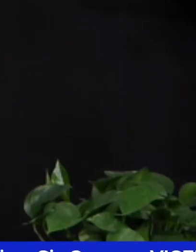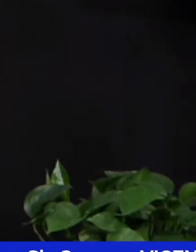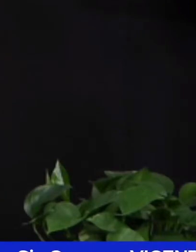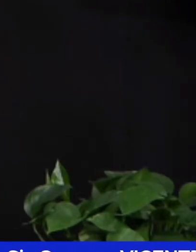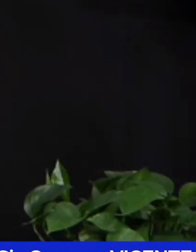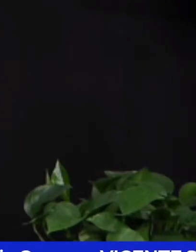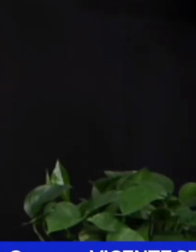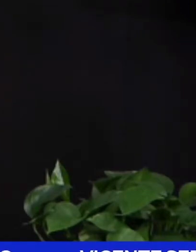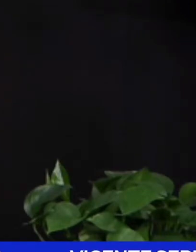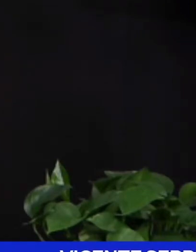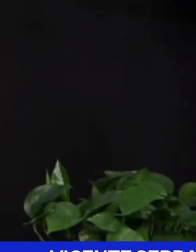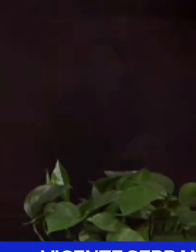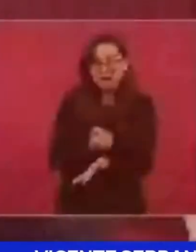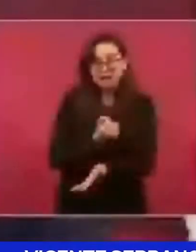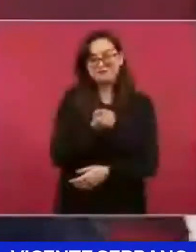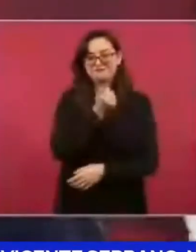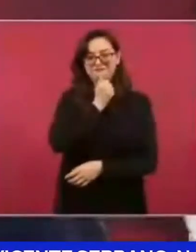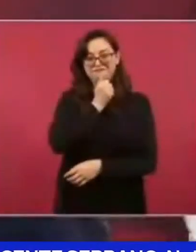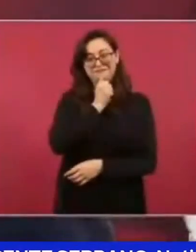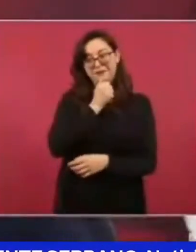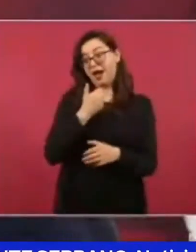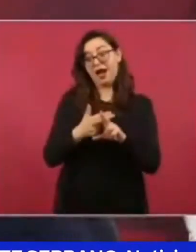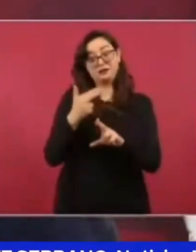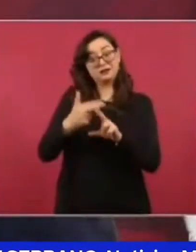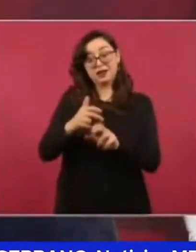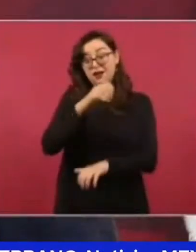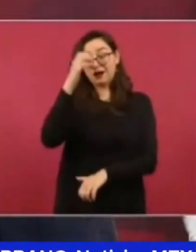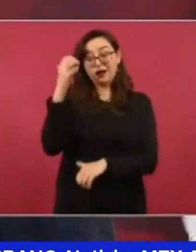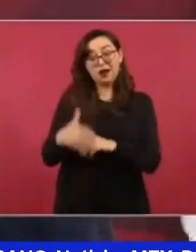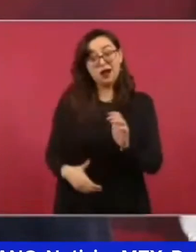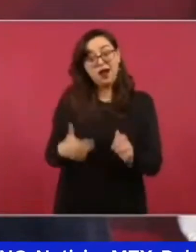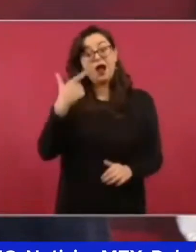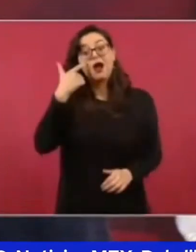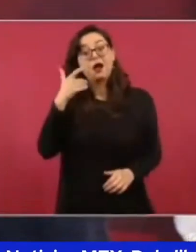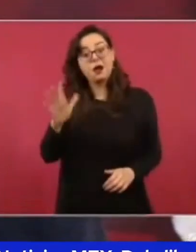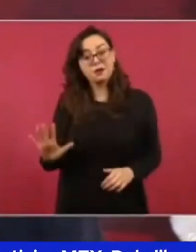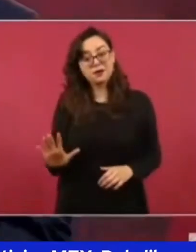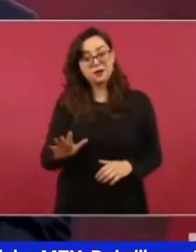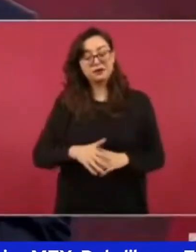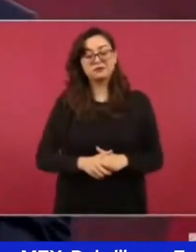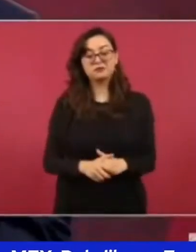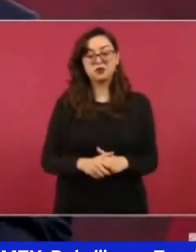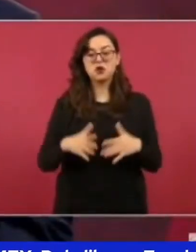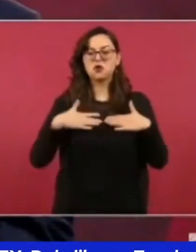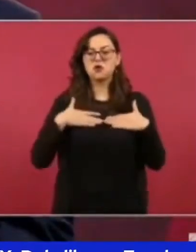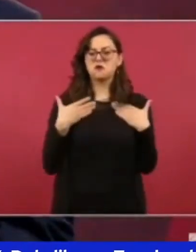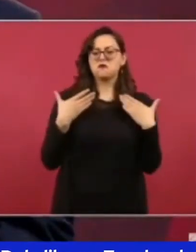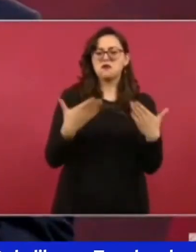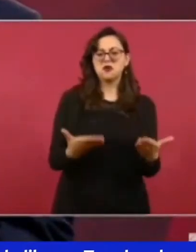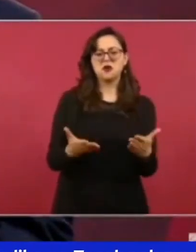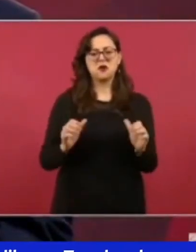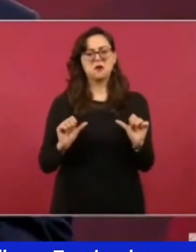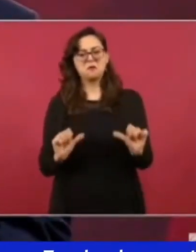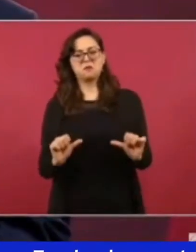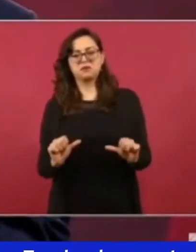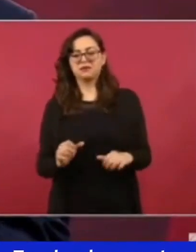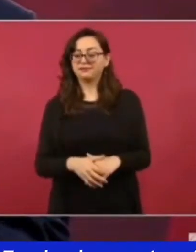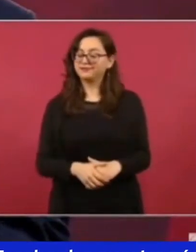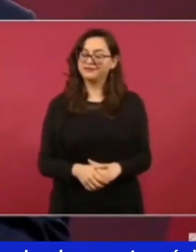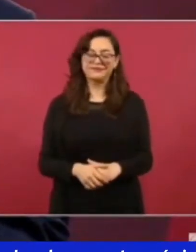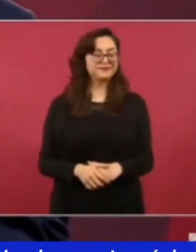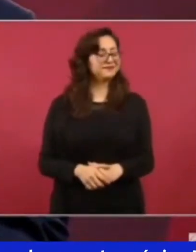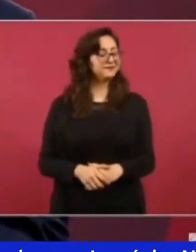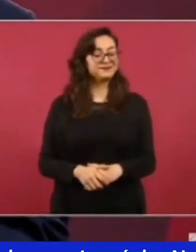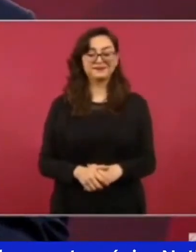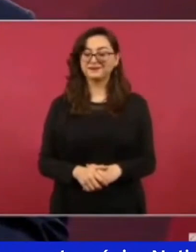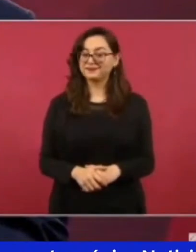afirma que en México no se produce fentanilo, un funcionario del Departamento de Seguridad Nacional aseguró lo contrario e incluso detalló que una